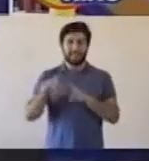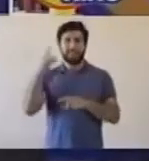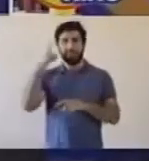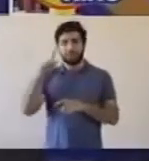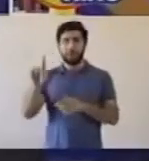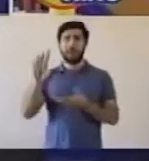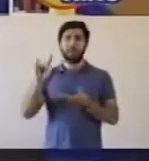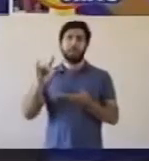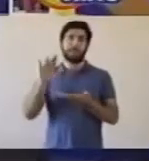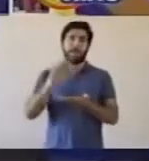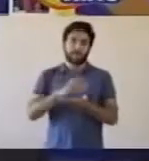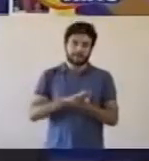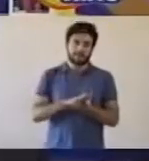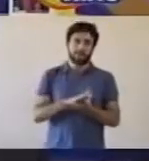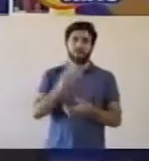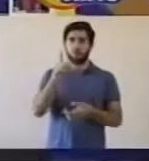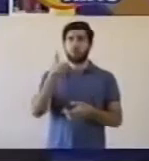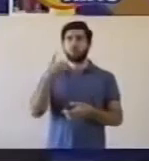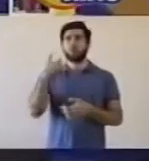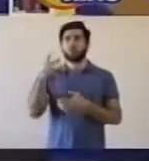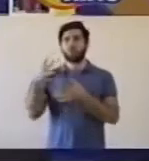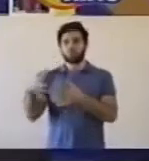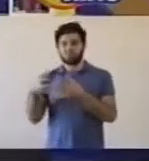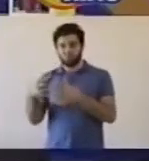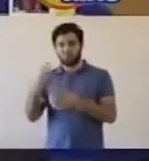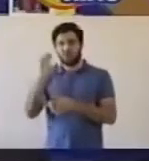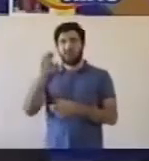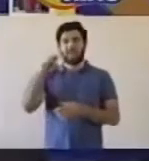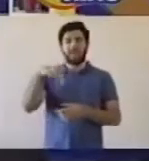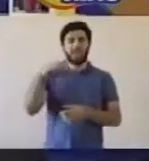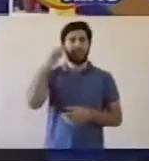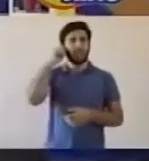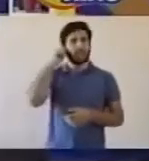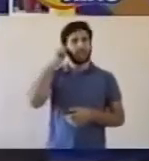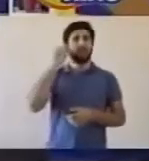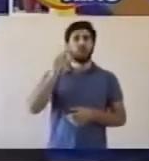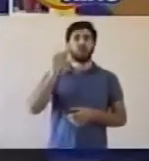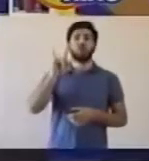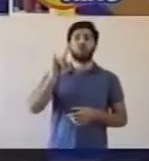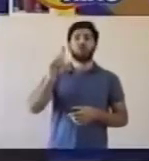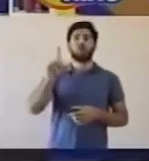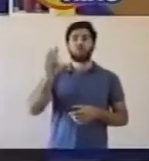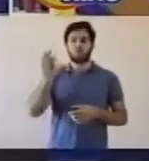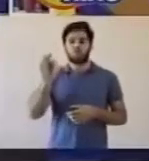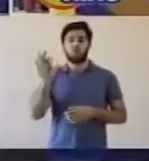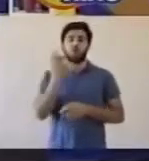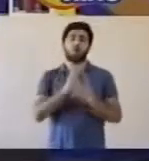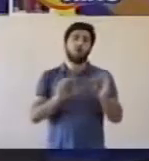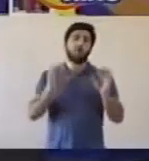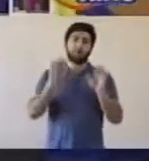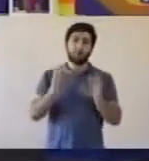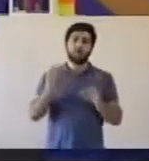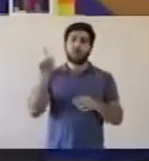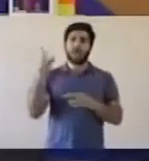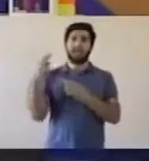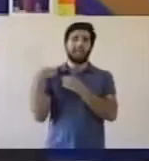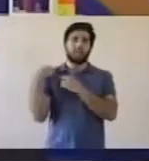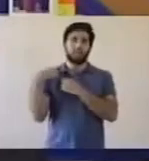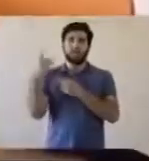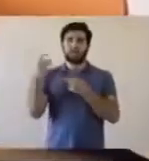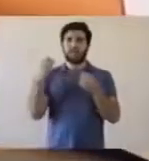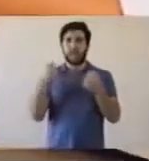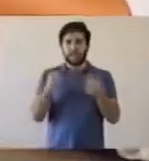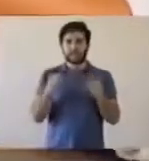que podemos utilizar como pegamento, ¿verdad? Podemos utilizar el engrudo, le podemos pedir a la persona responsable que nos apoye a